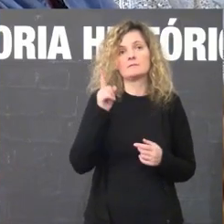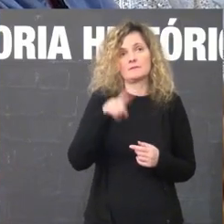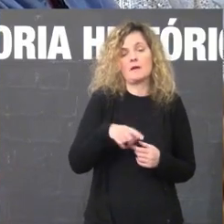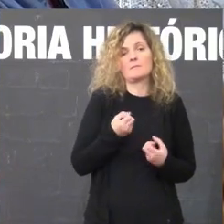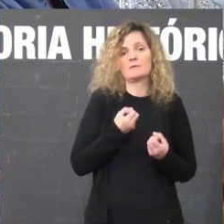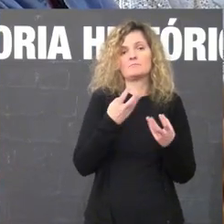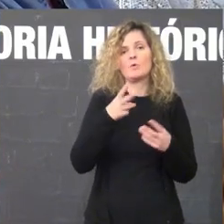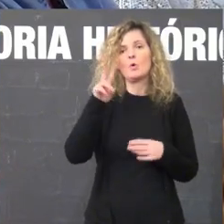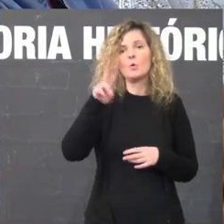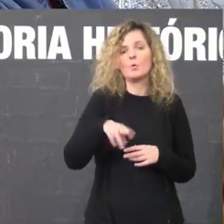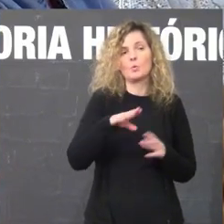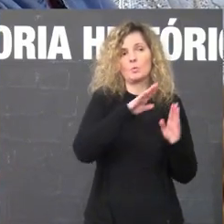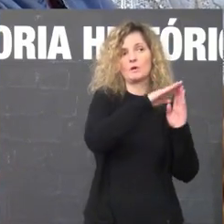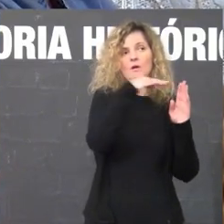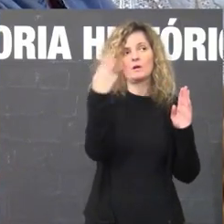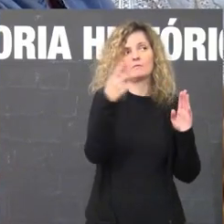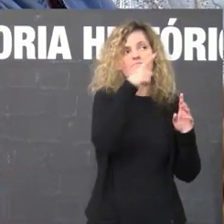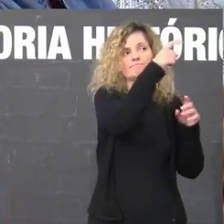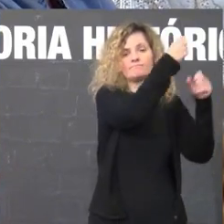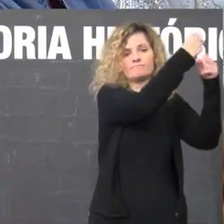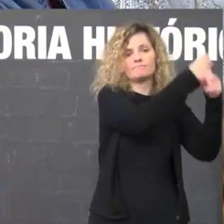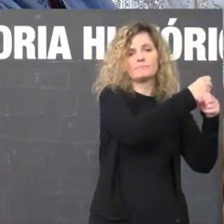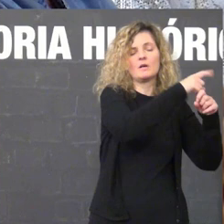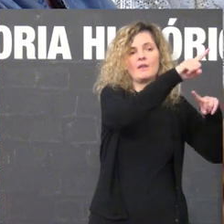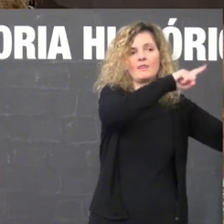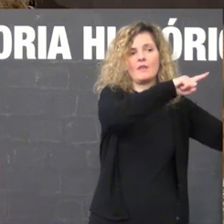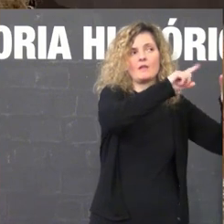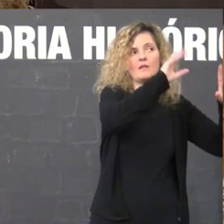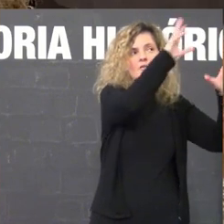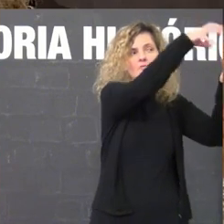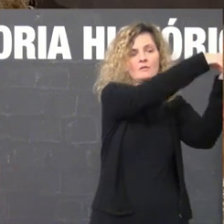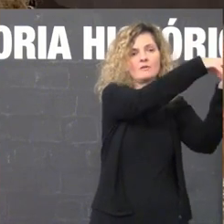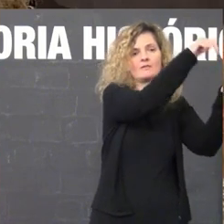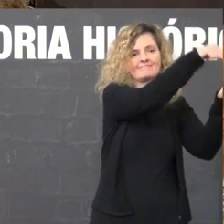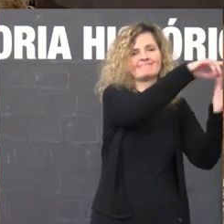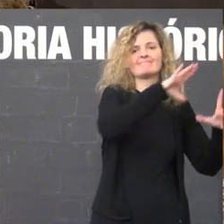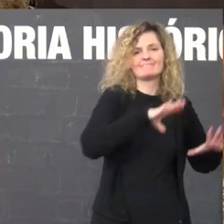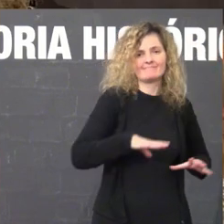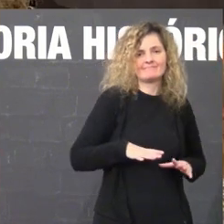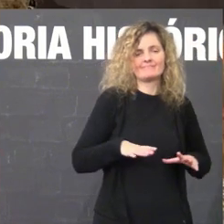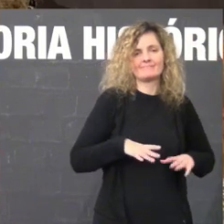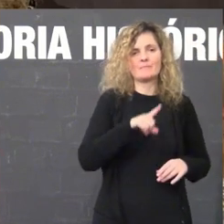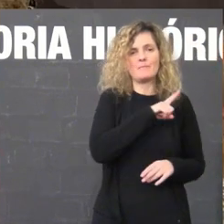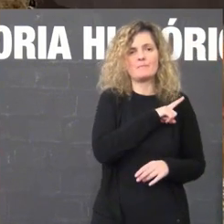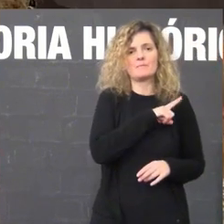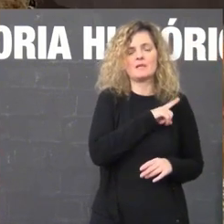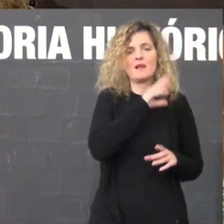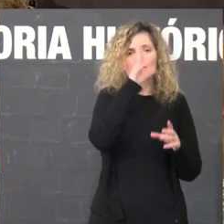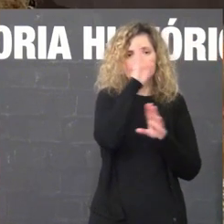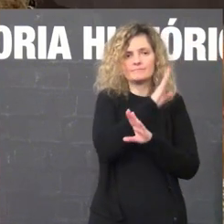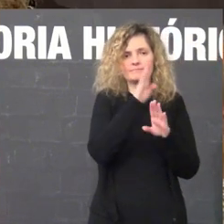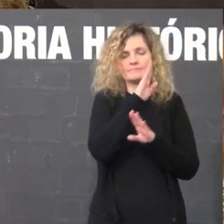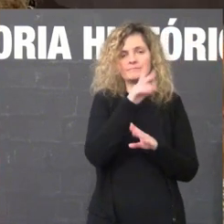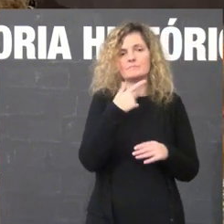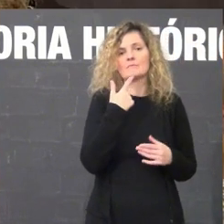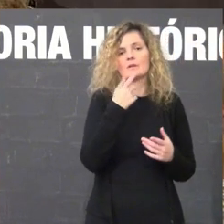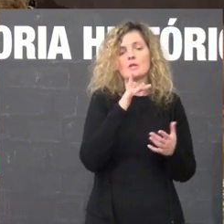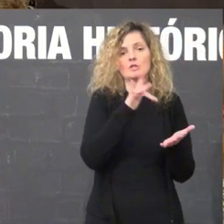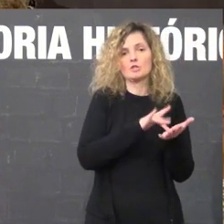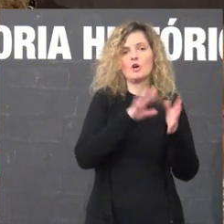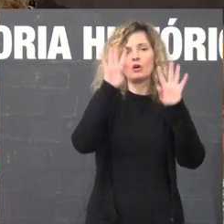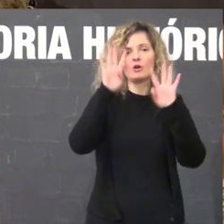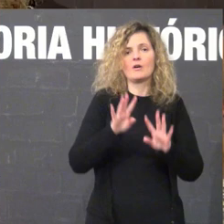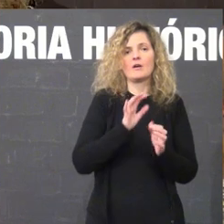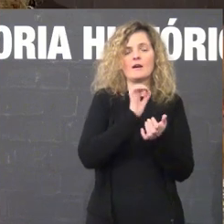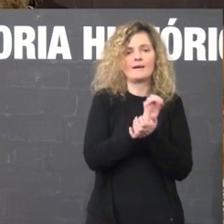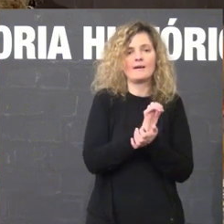también nunca se exilió pasaron toda la dictadura ahí en Argentina siendo militantes en la clandestinidad mi abuelo estuvo en la cárcel